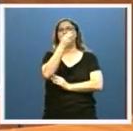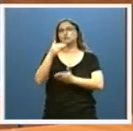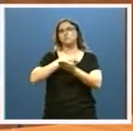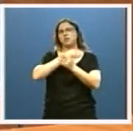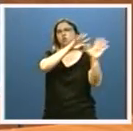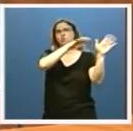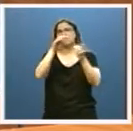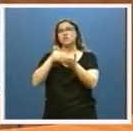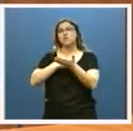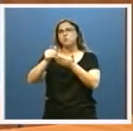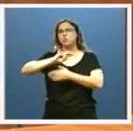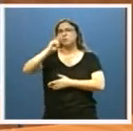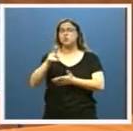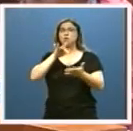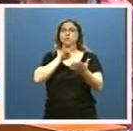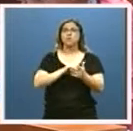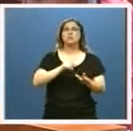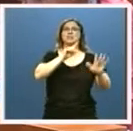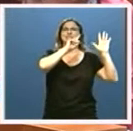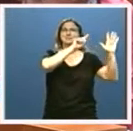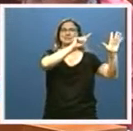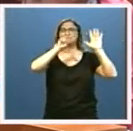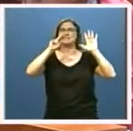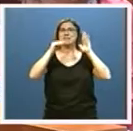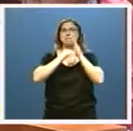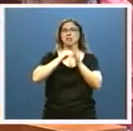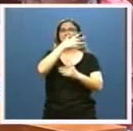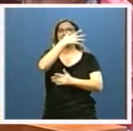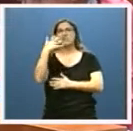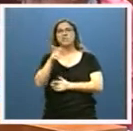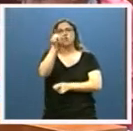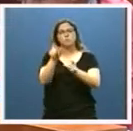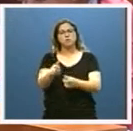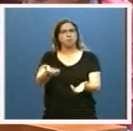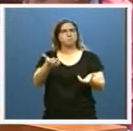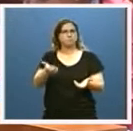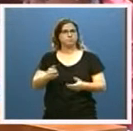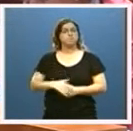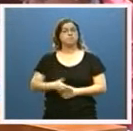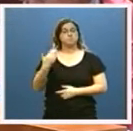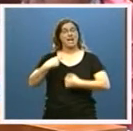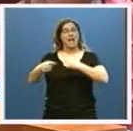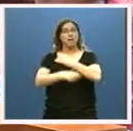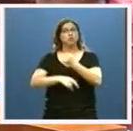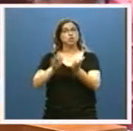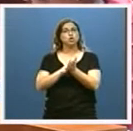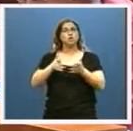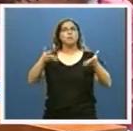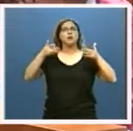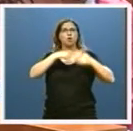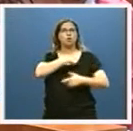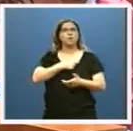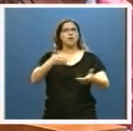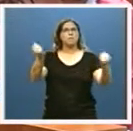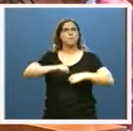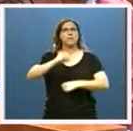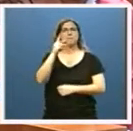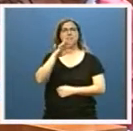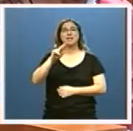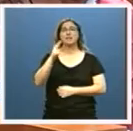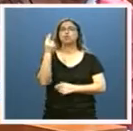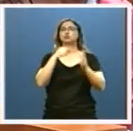llegó a 67 mil 500 beneficiarios en agosto la comisión aprobó el nuevo pdr de castilla y león' 2014